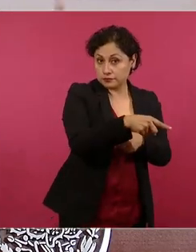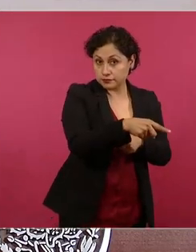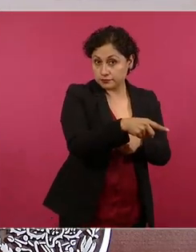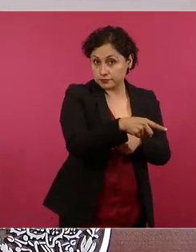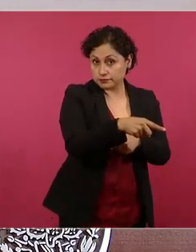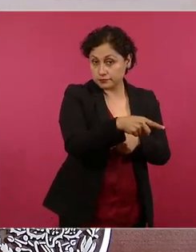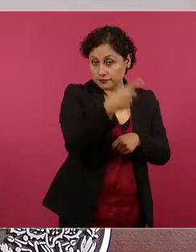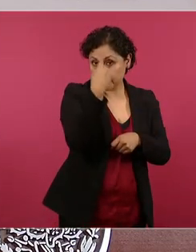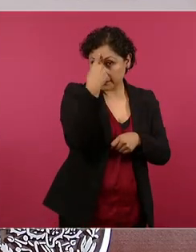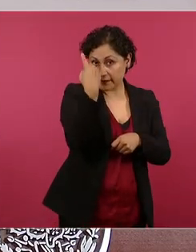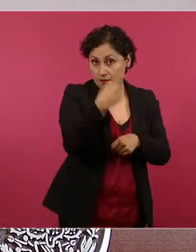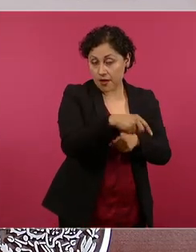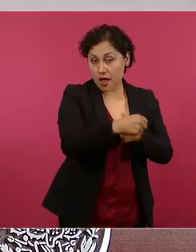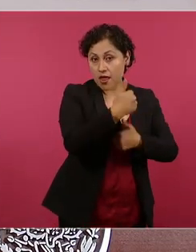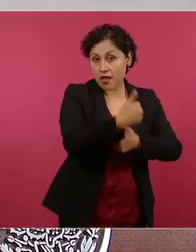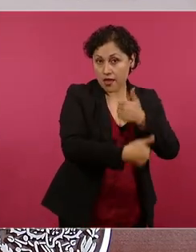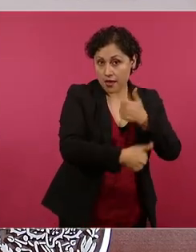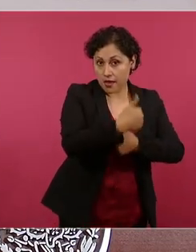lanzarme